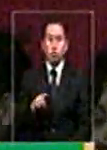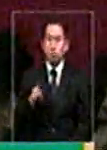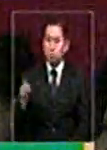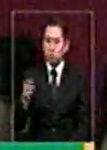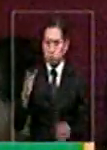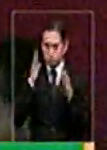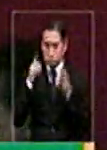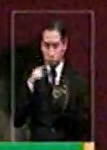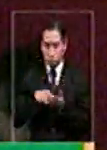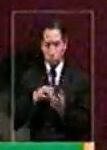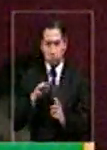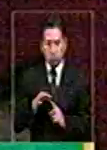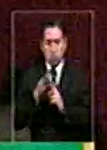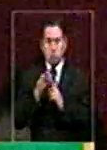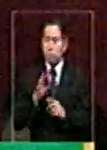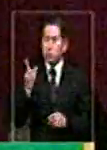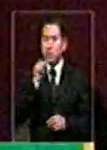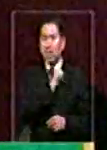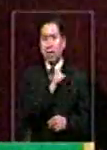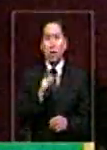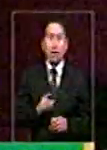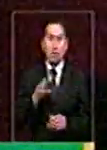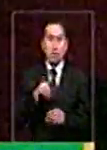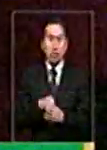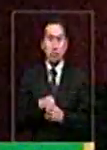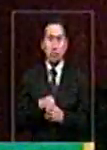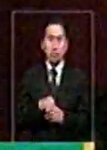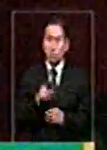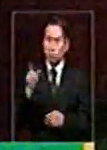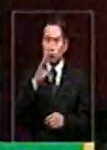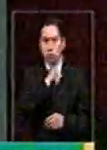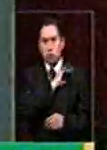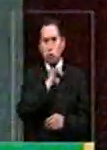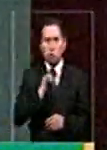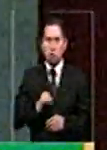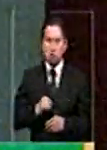temas exclusivos de la alcaldía y ante el consejo.